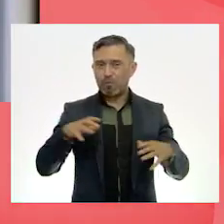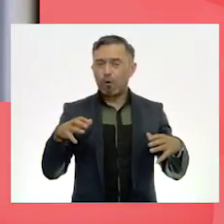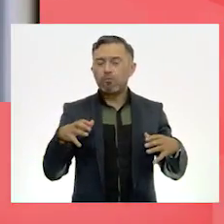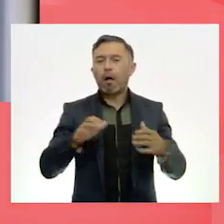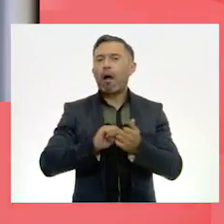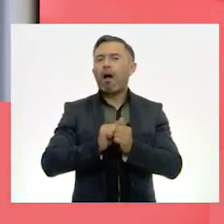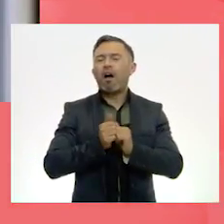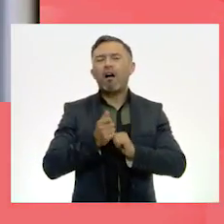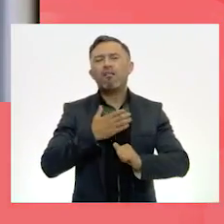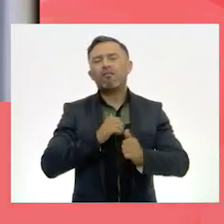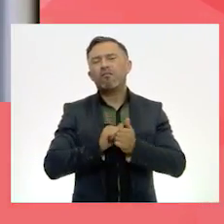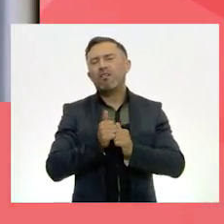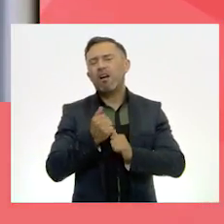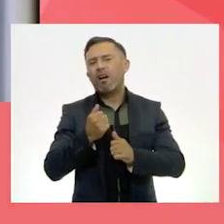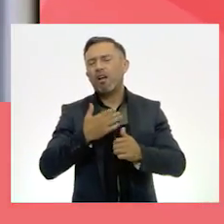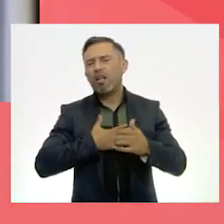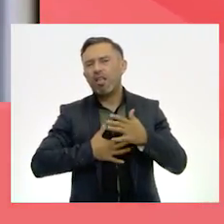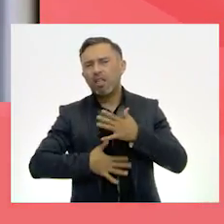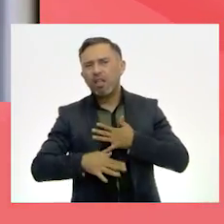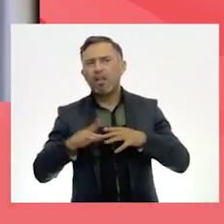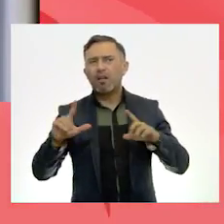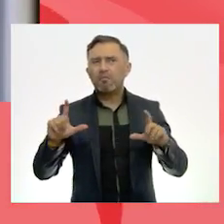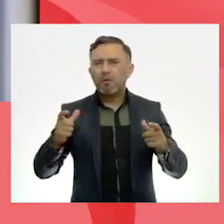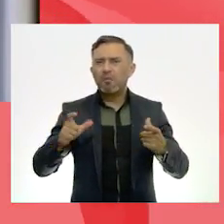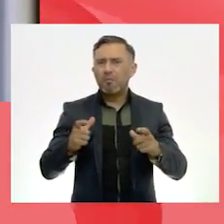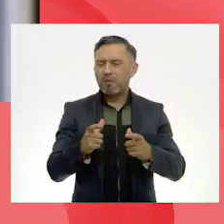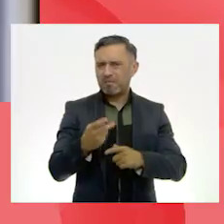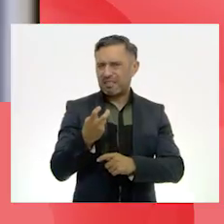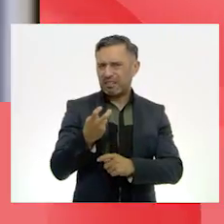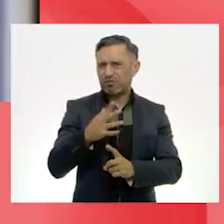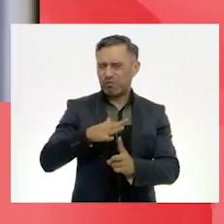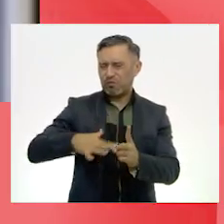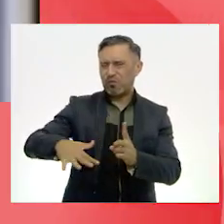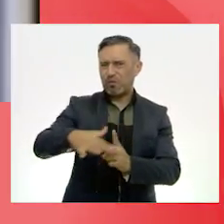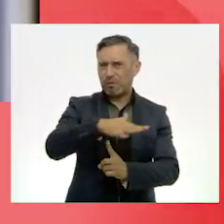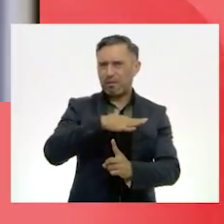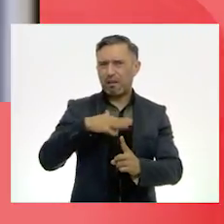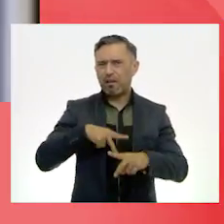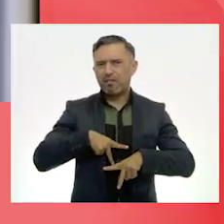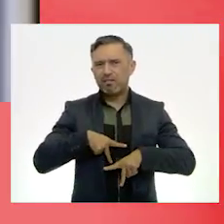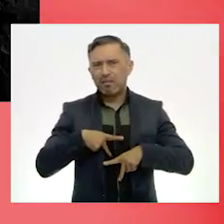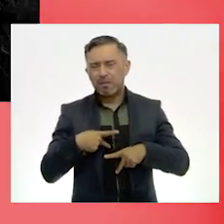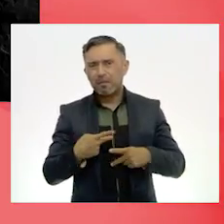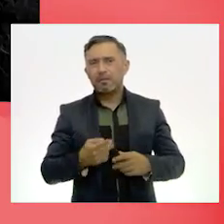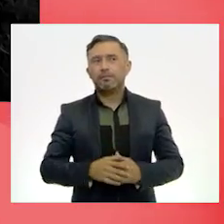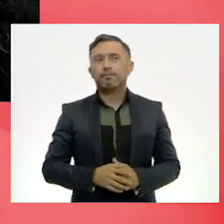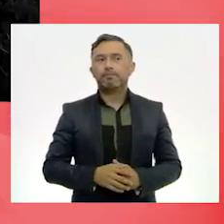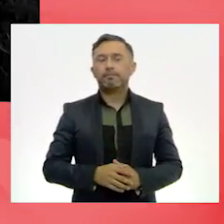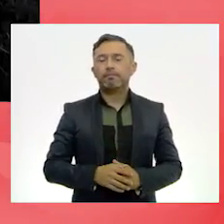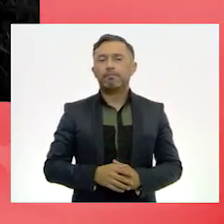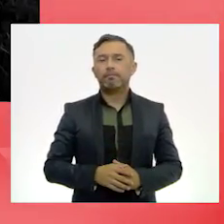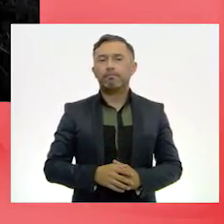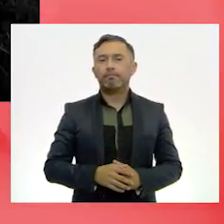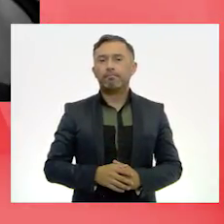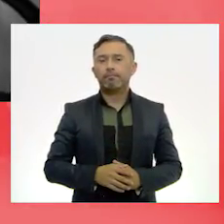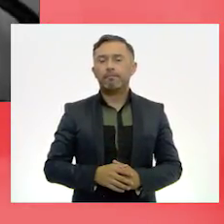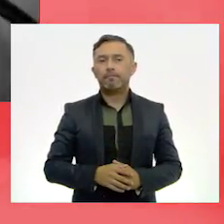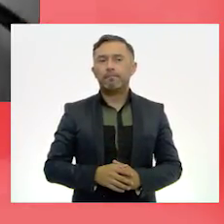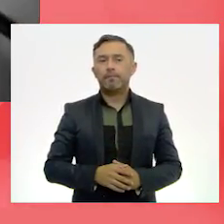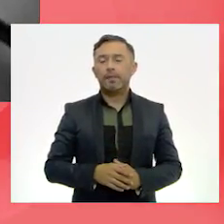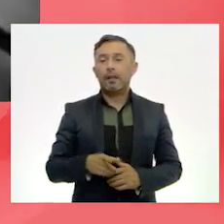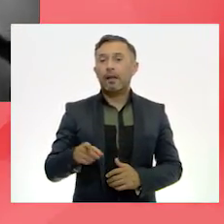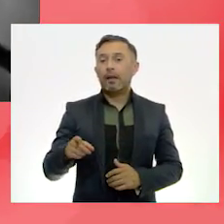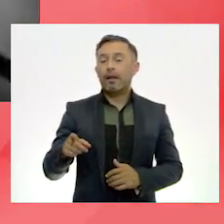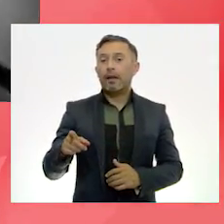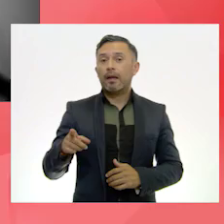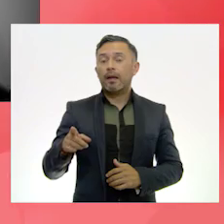como una especie de estancamiento, así se vive el ambiente, ¿no? Como un poquito de estancamiento. Tenemos, ¿no?, que el